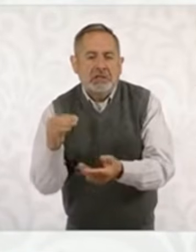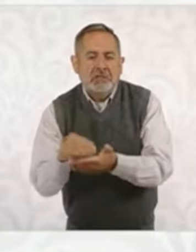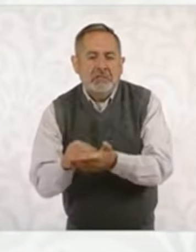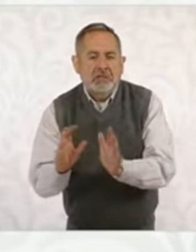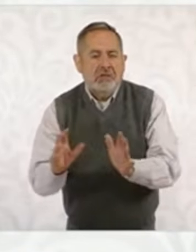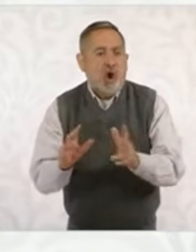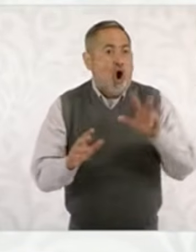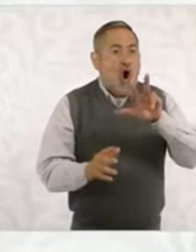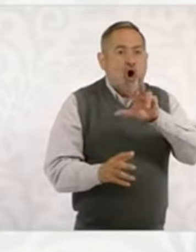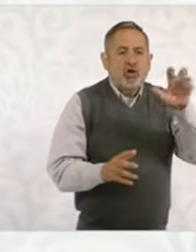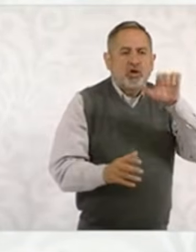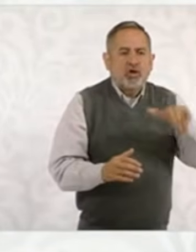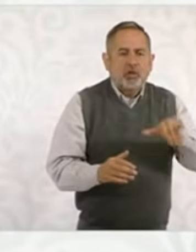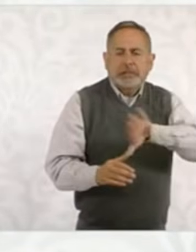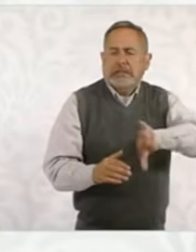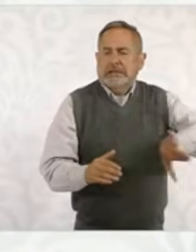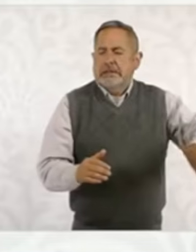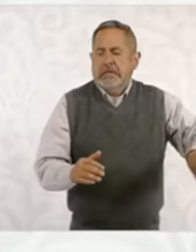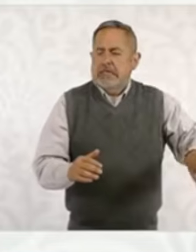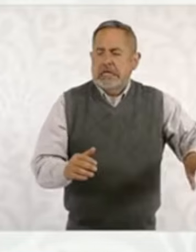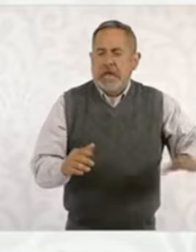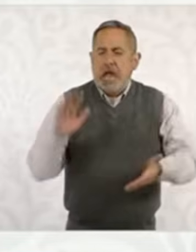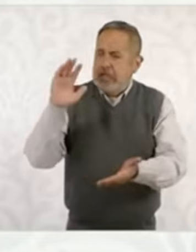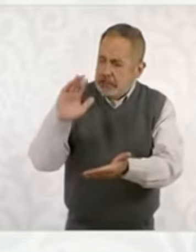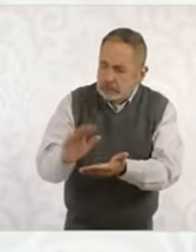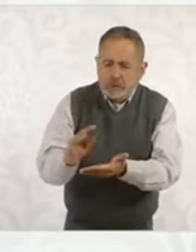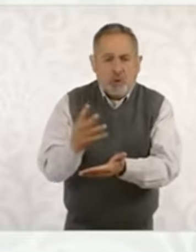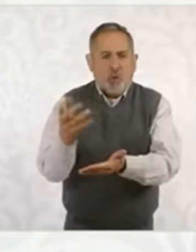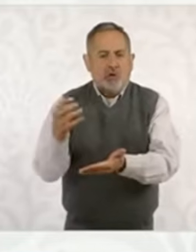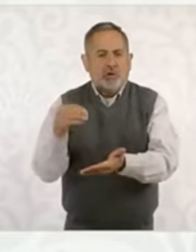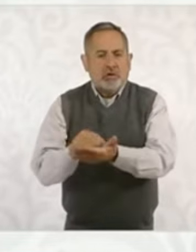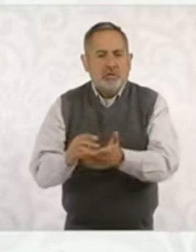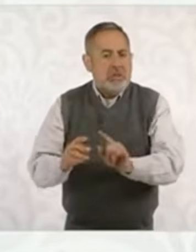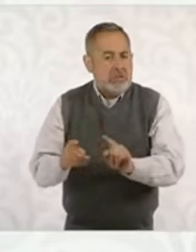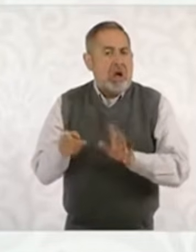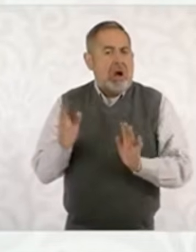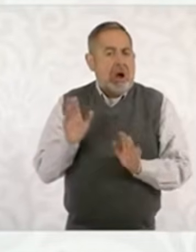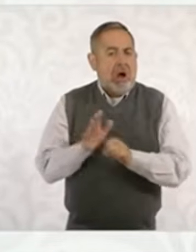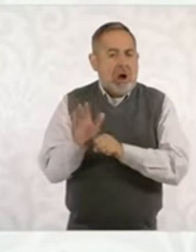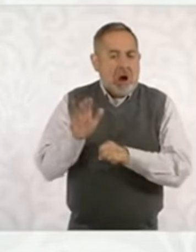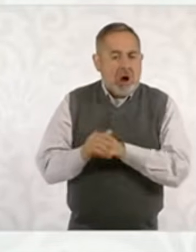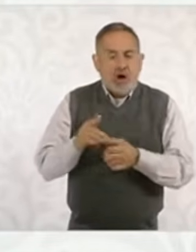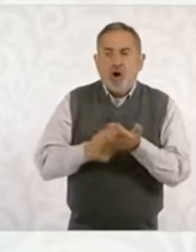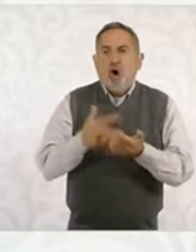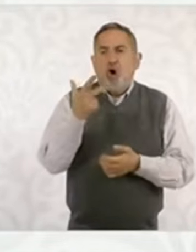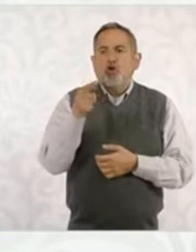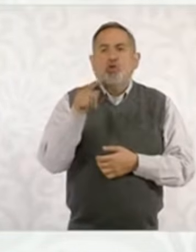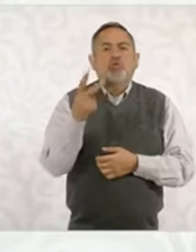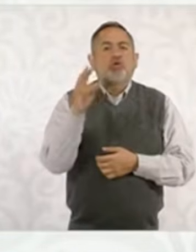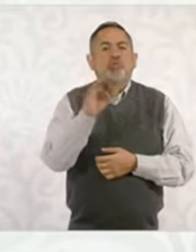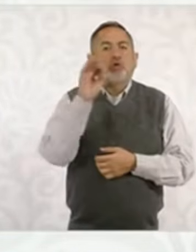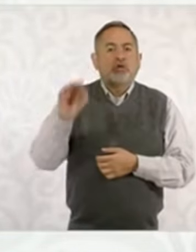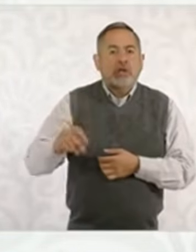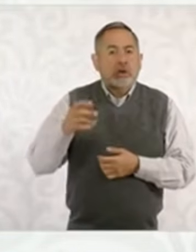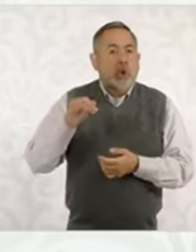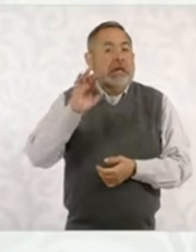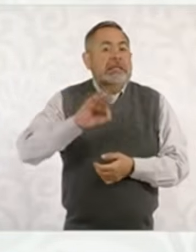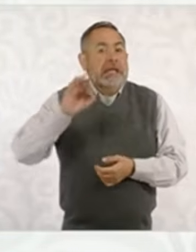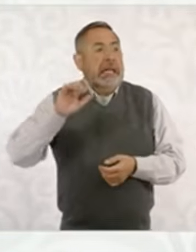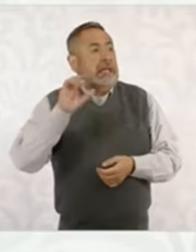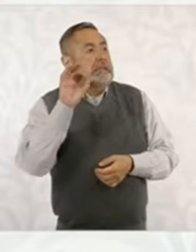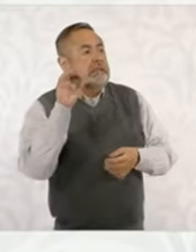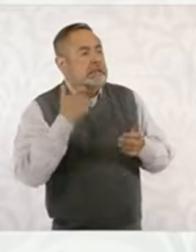de 800.000 pesos de reducción y una disminución del 8.2% de intereses